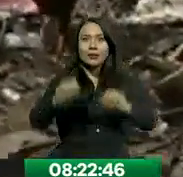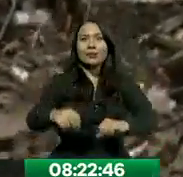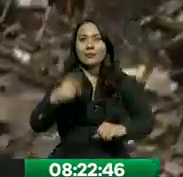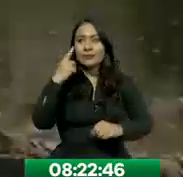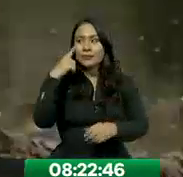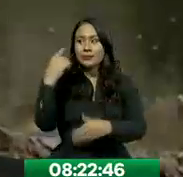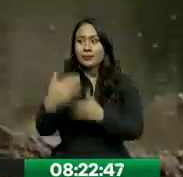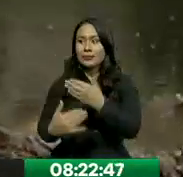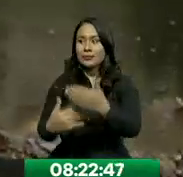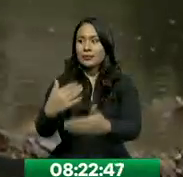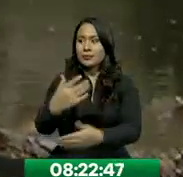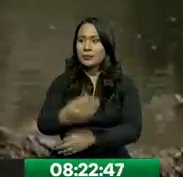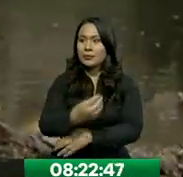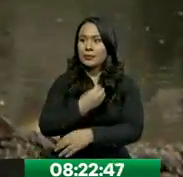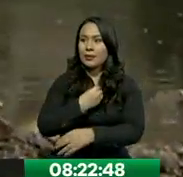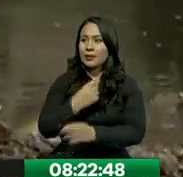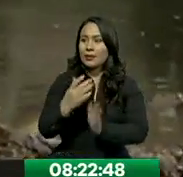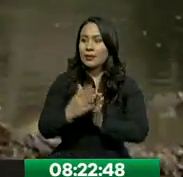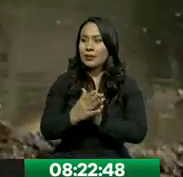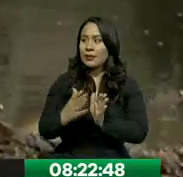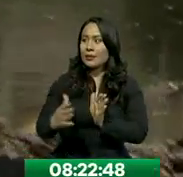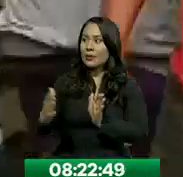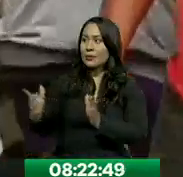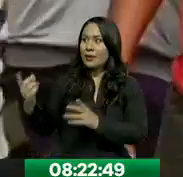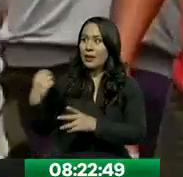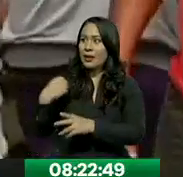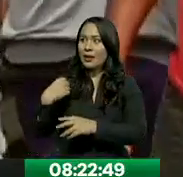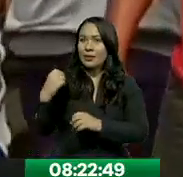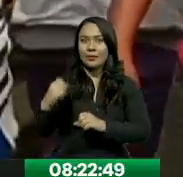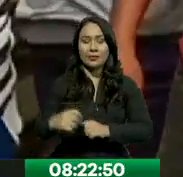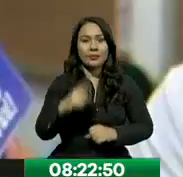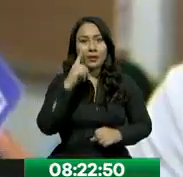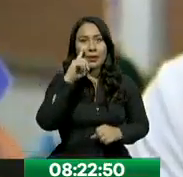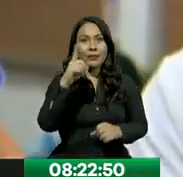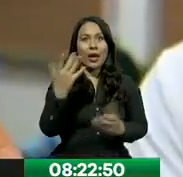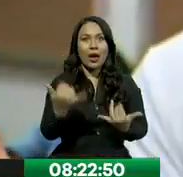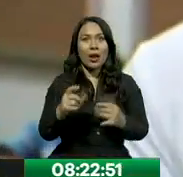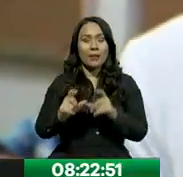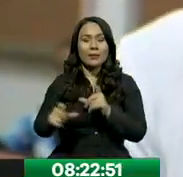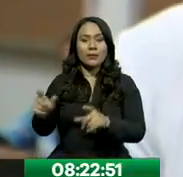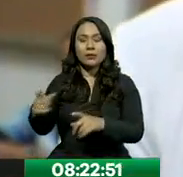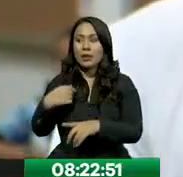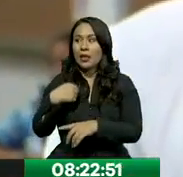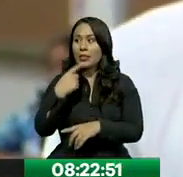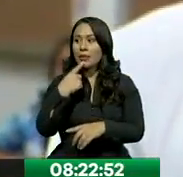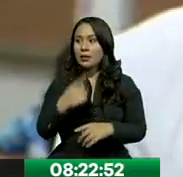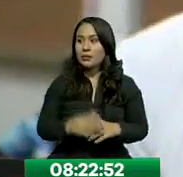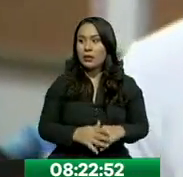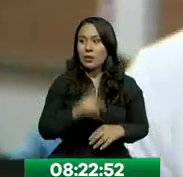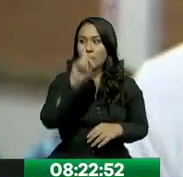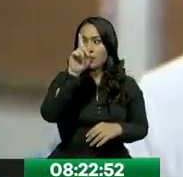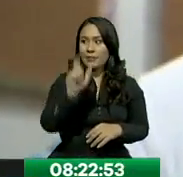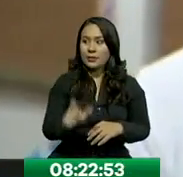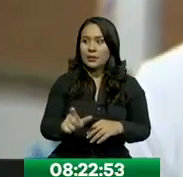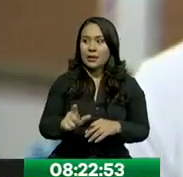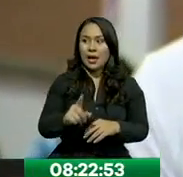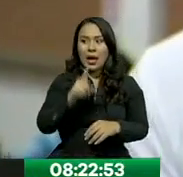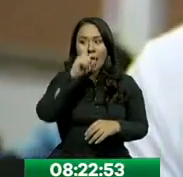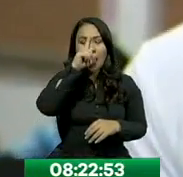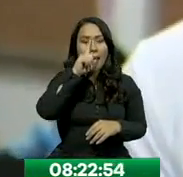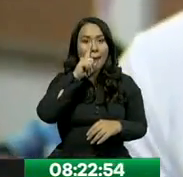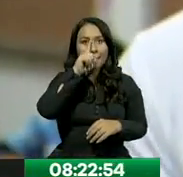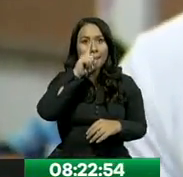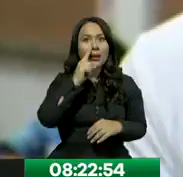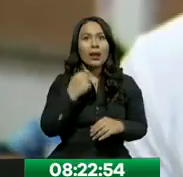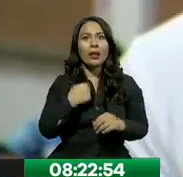al domicilio de las víctimas el mismo día que se cometió el crimen. Uno de los empleados que laboraba, o chofer, que laboraba